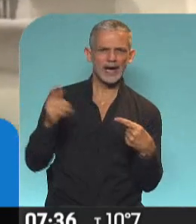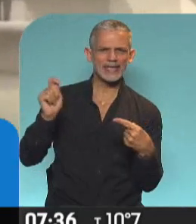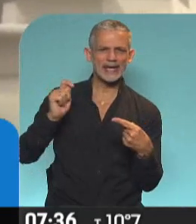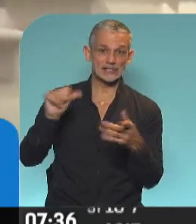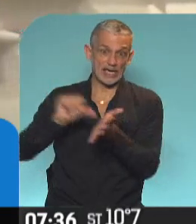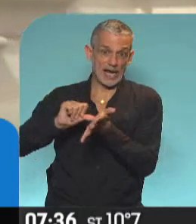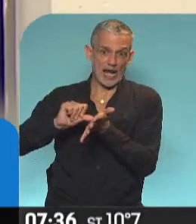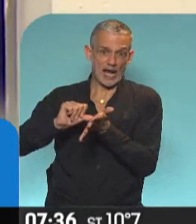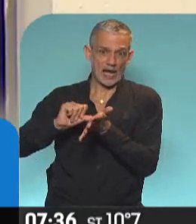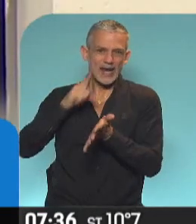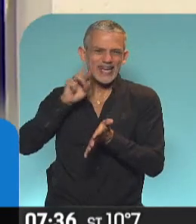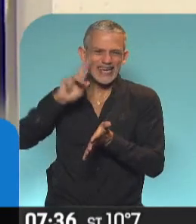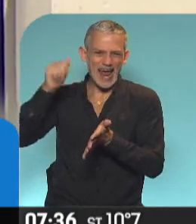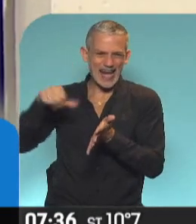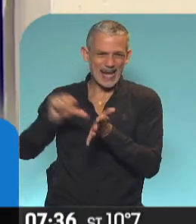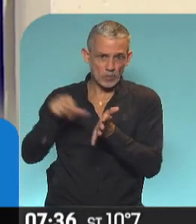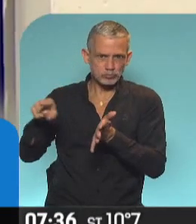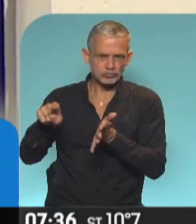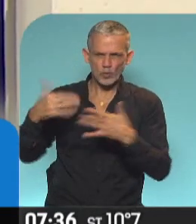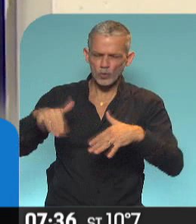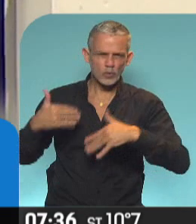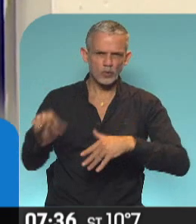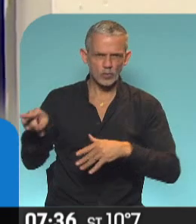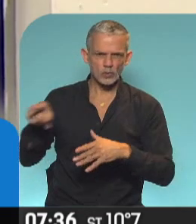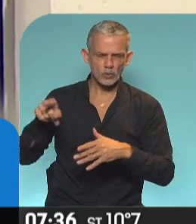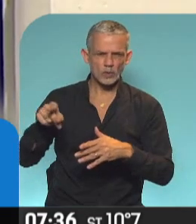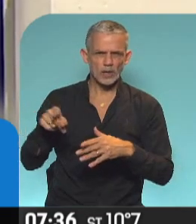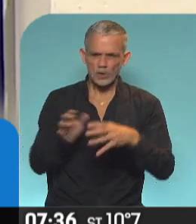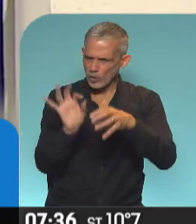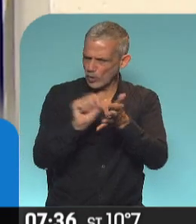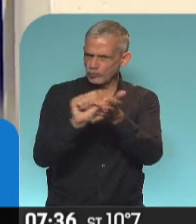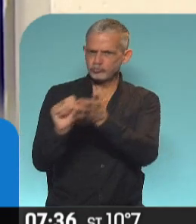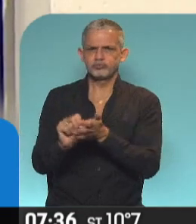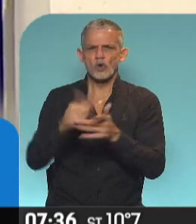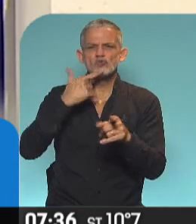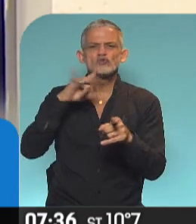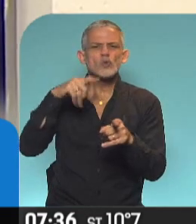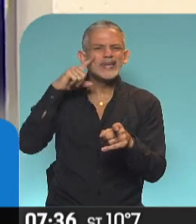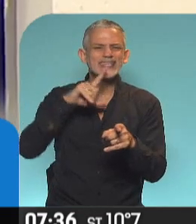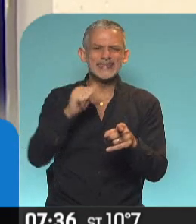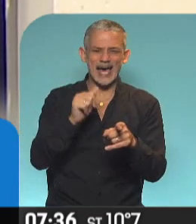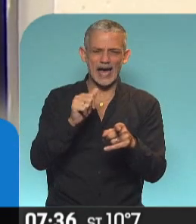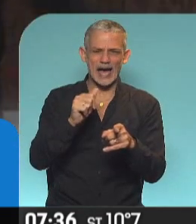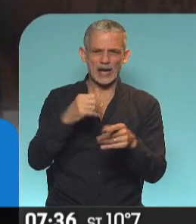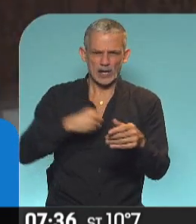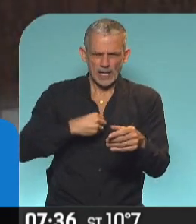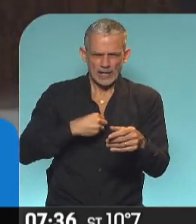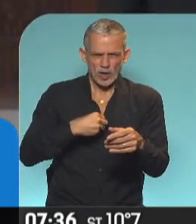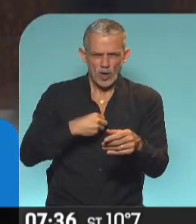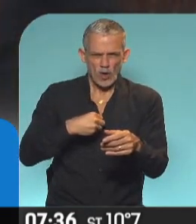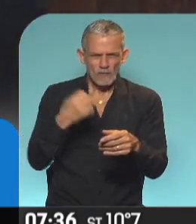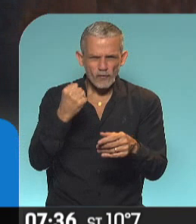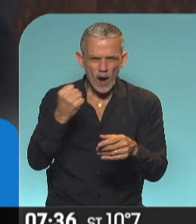Irán. Irán, la gran potencia chiita, recordemos que los estados del Golfo son sunitas, las dos grandes vertientes del Islam,